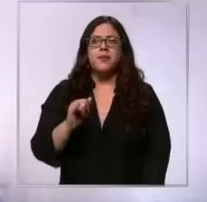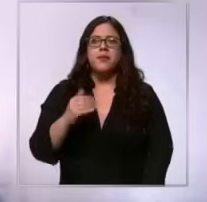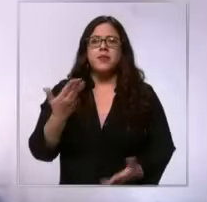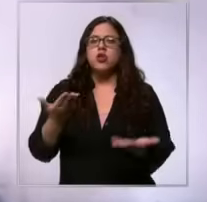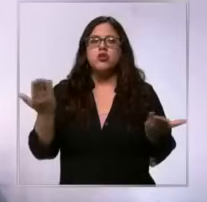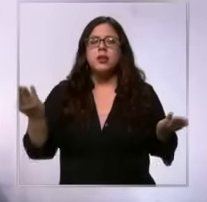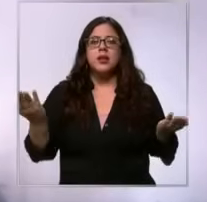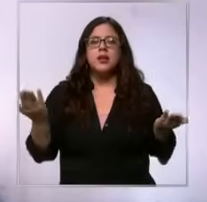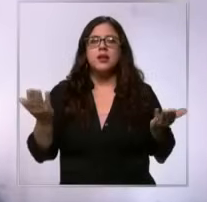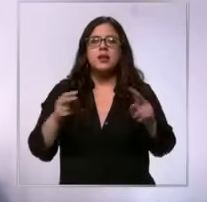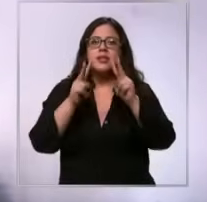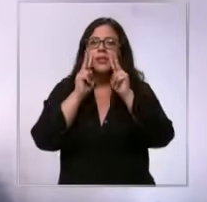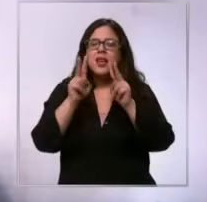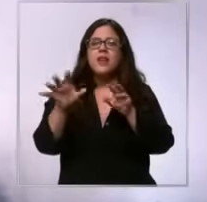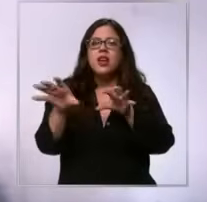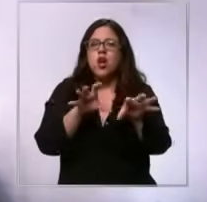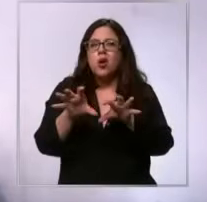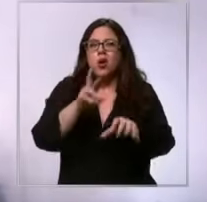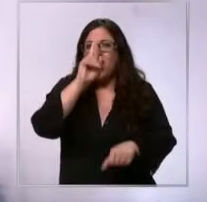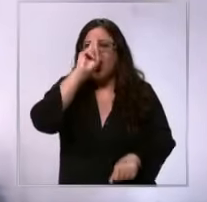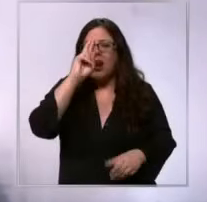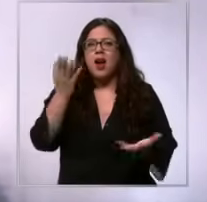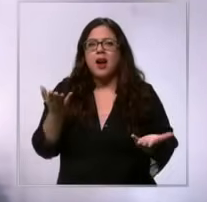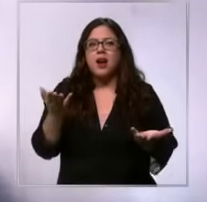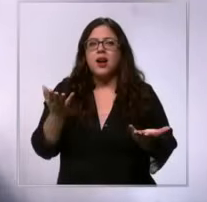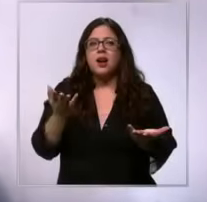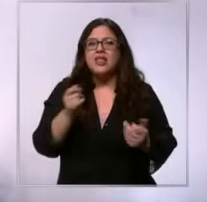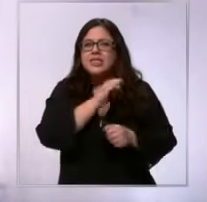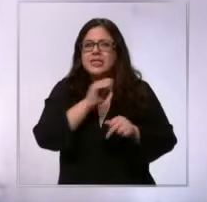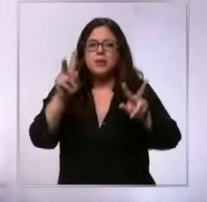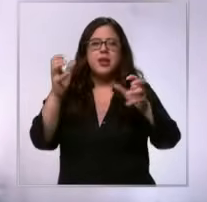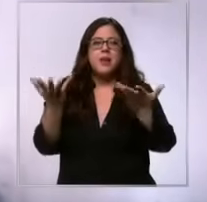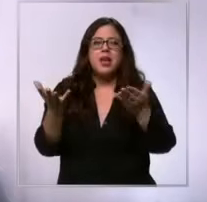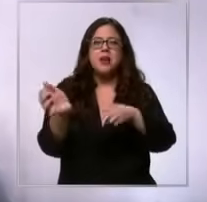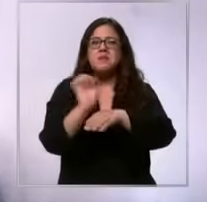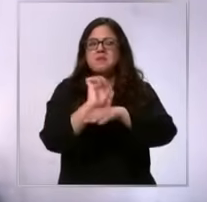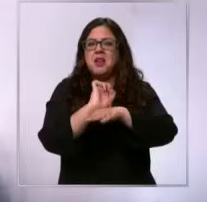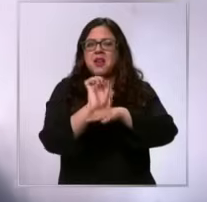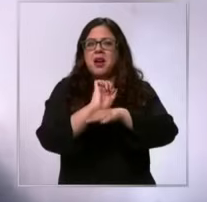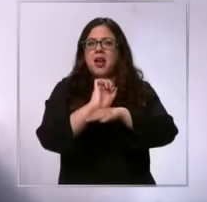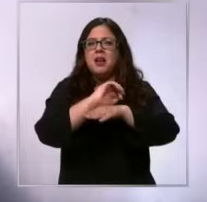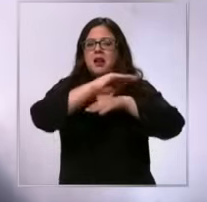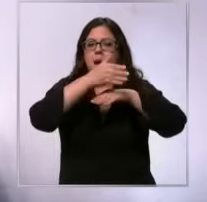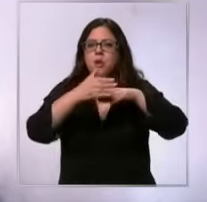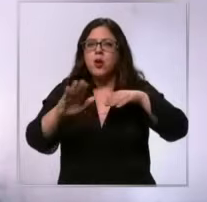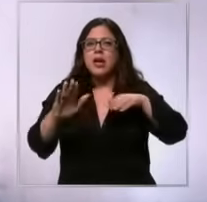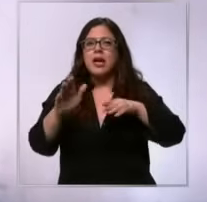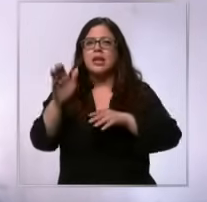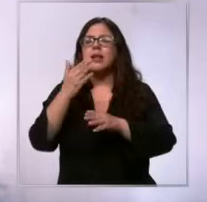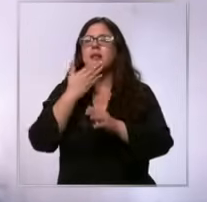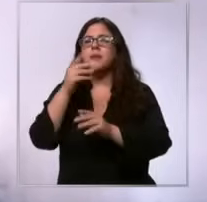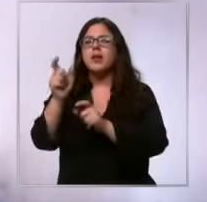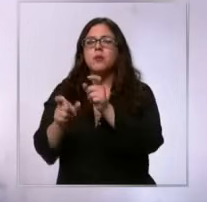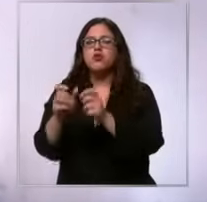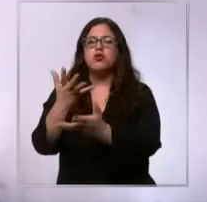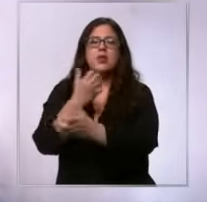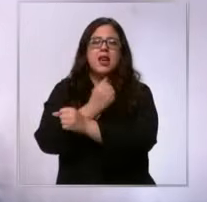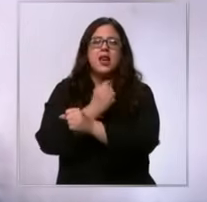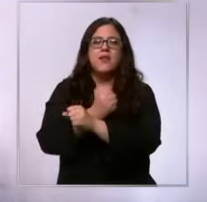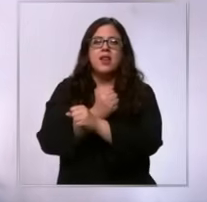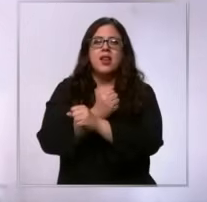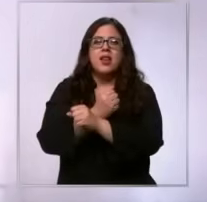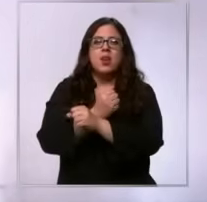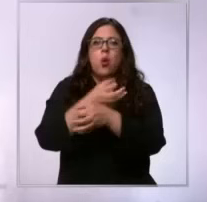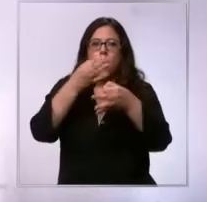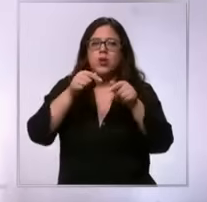ven... cosas raras, o sea, siempre pasan las camionetas, pasan los carabineros, siempre pasan ahí en